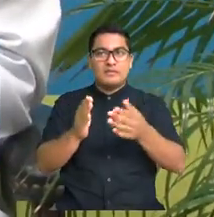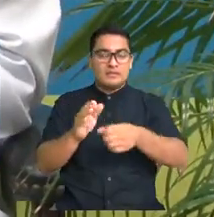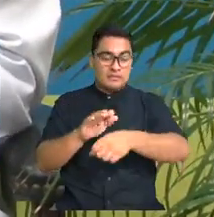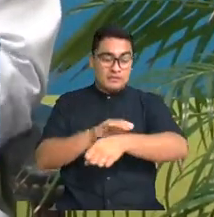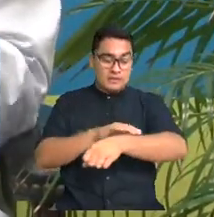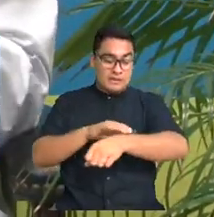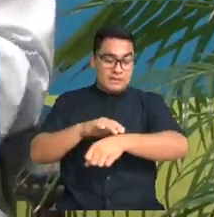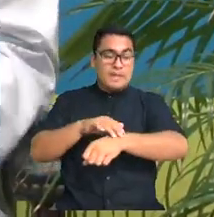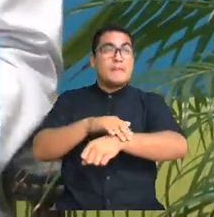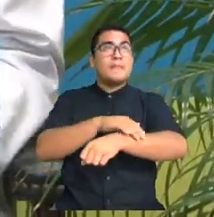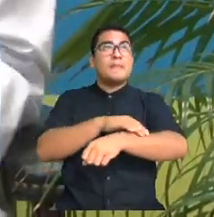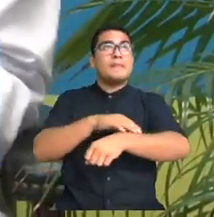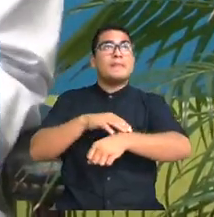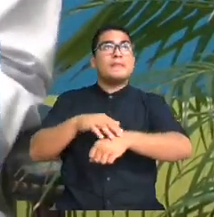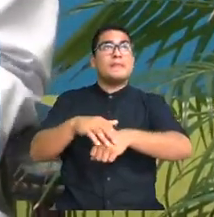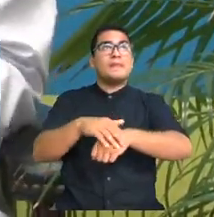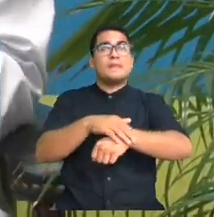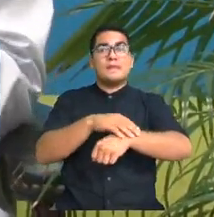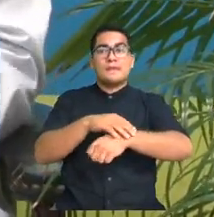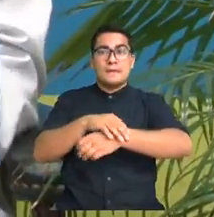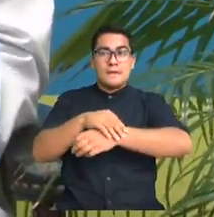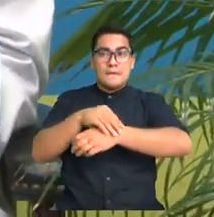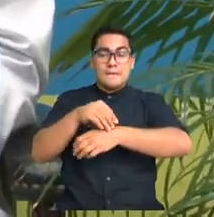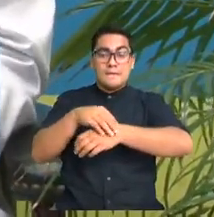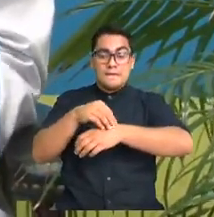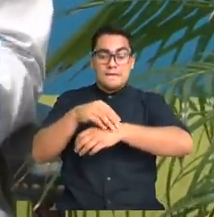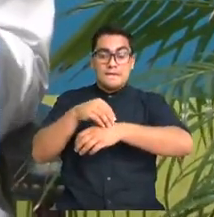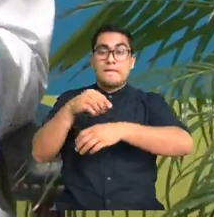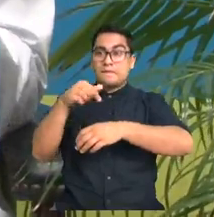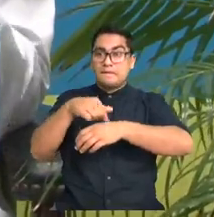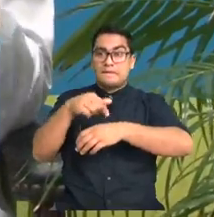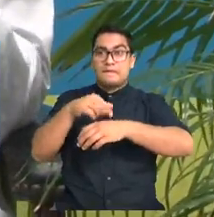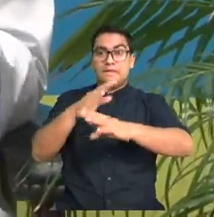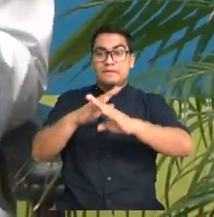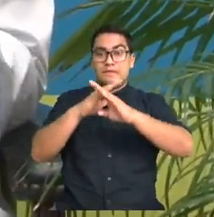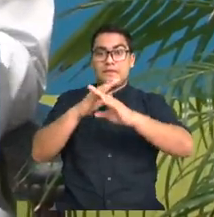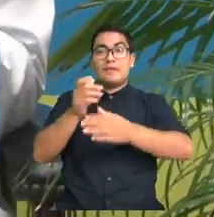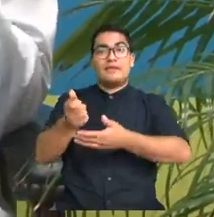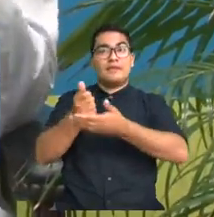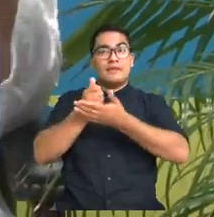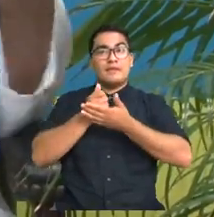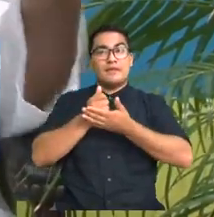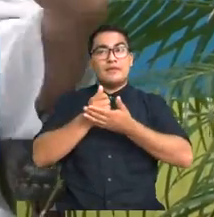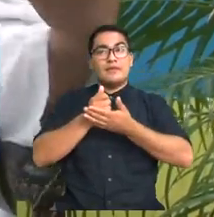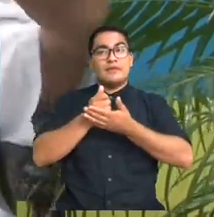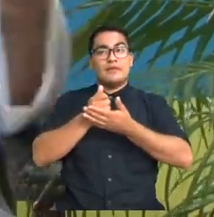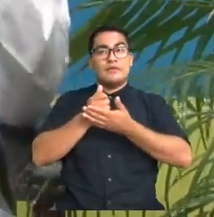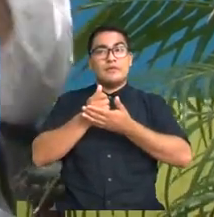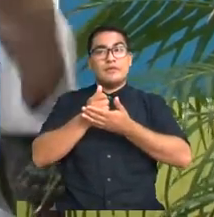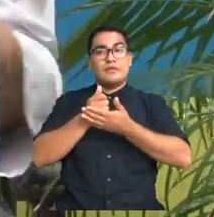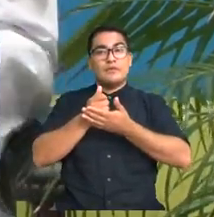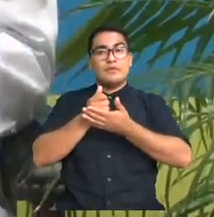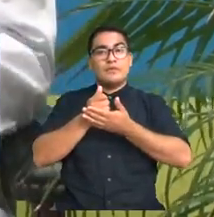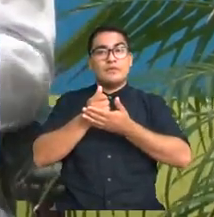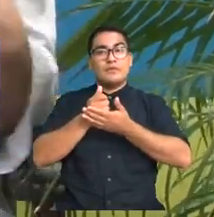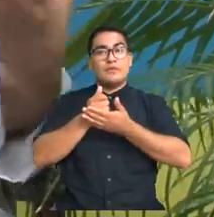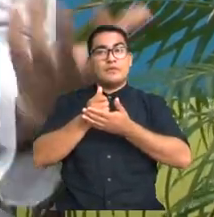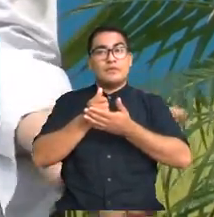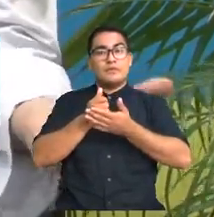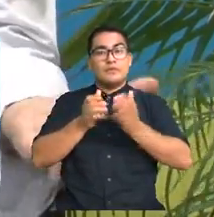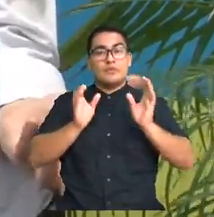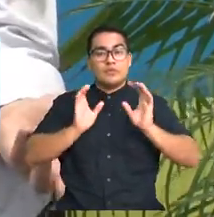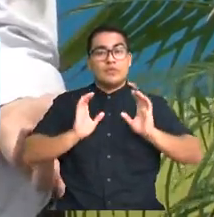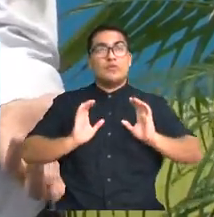de la piel, que es, como decía, es una barrera que nos ayuda a mantenernos el ambiente